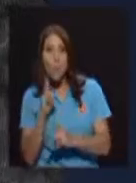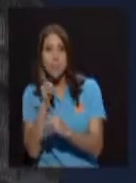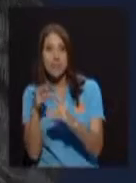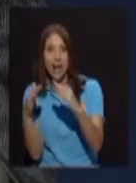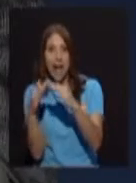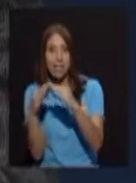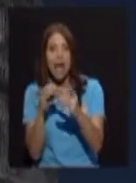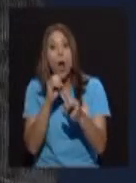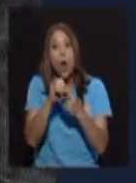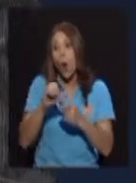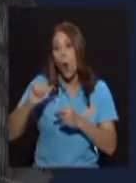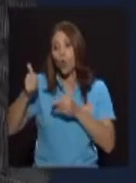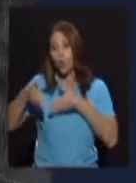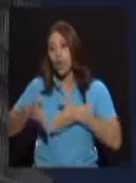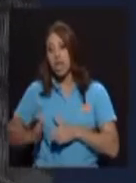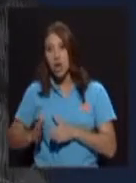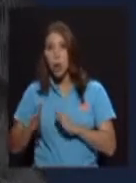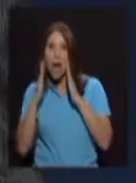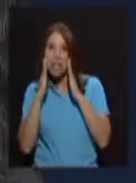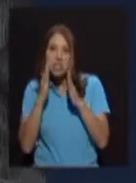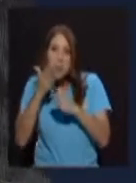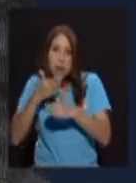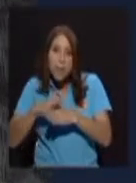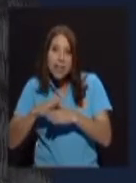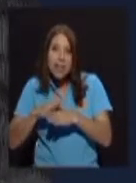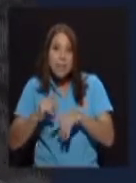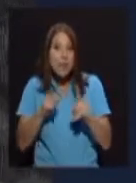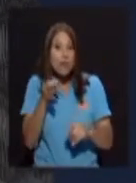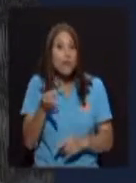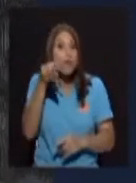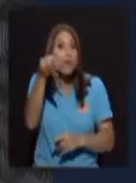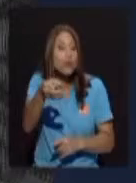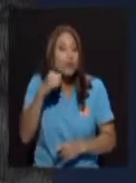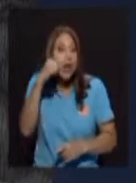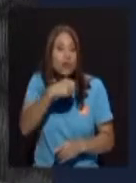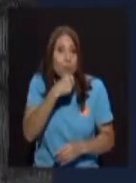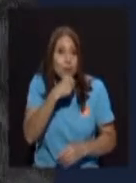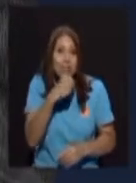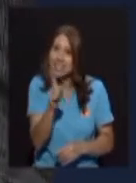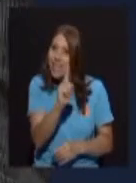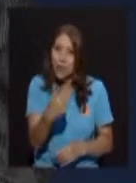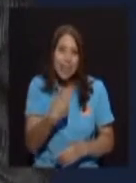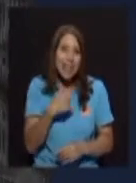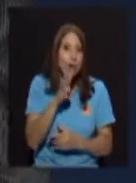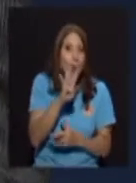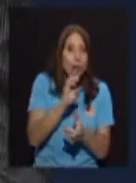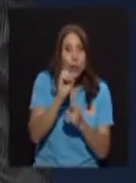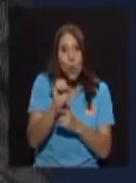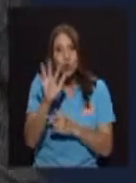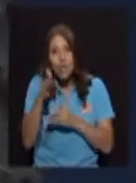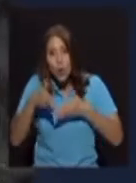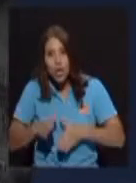cierto tipo de atención y hay una distribución. Los futuros adultos mayores ya no van a tener 4 o 5 hijos, de hecho van a tener 2